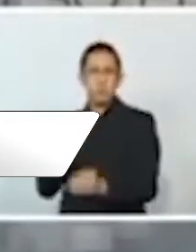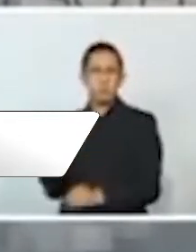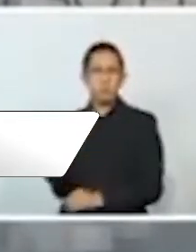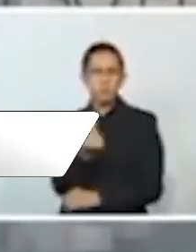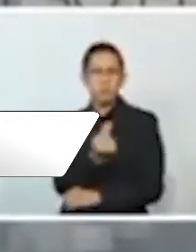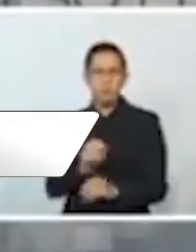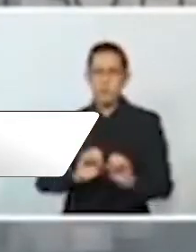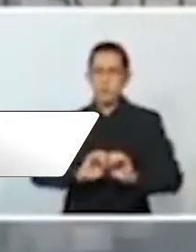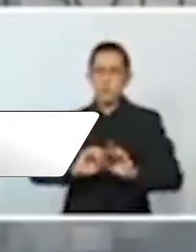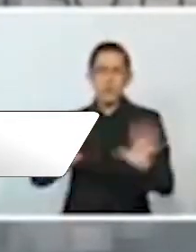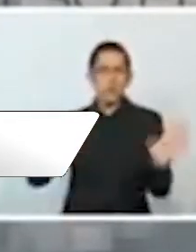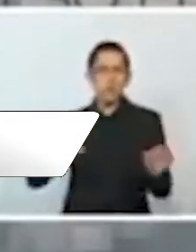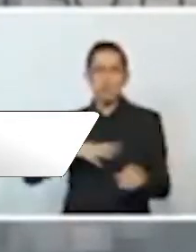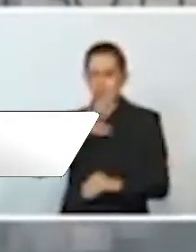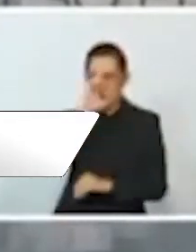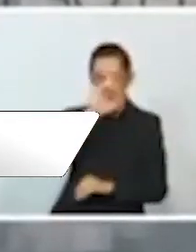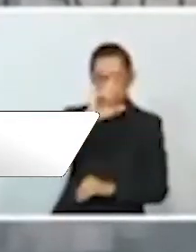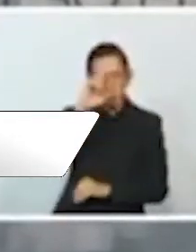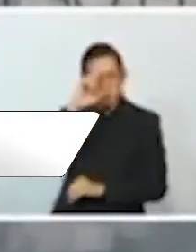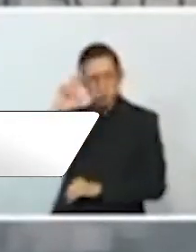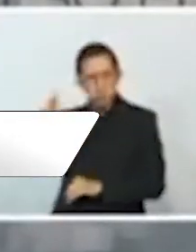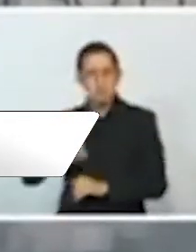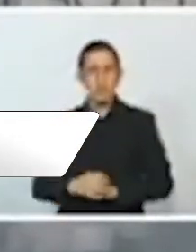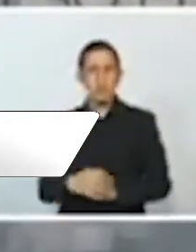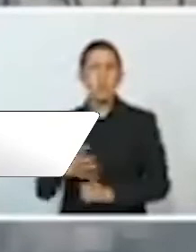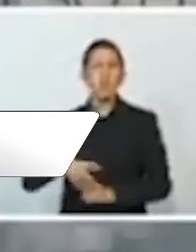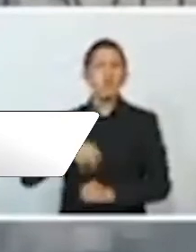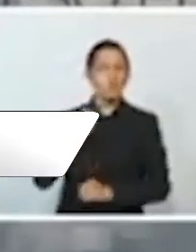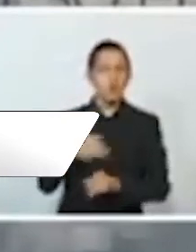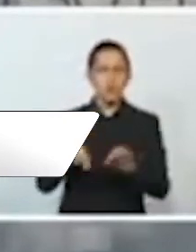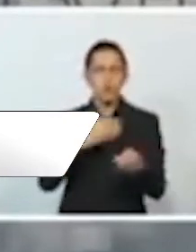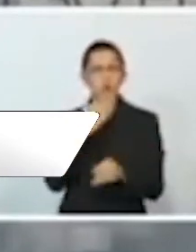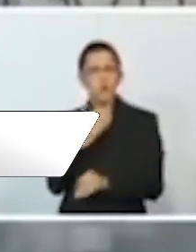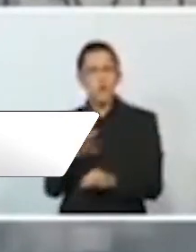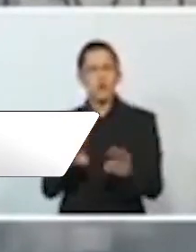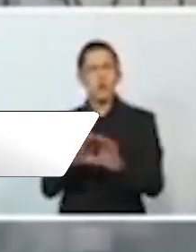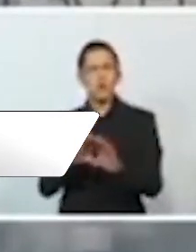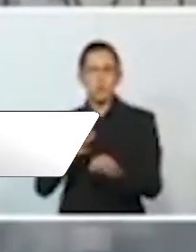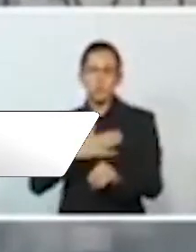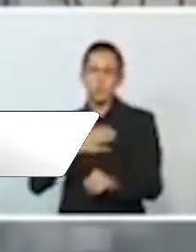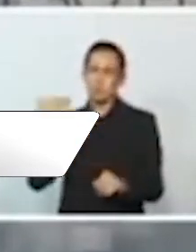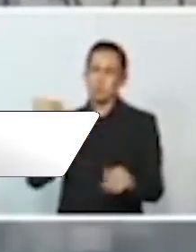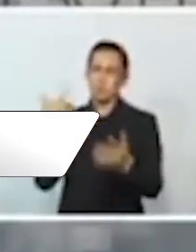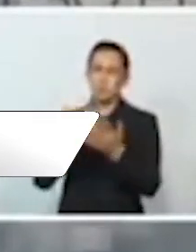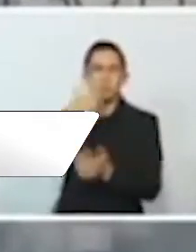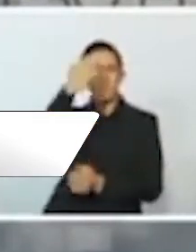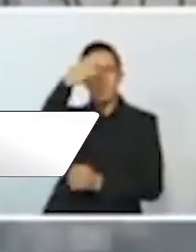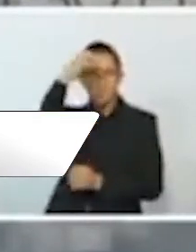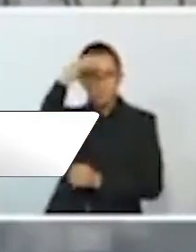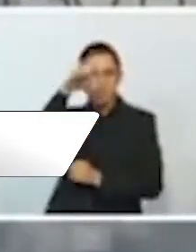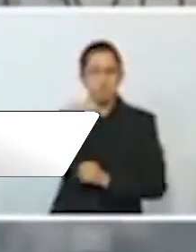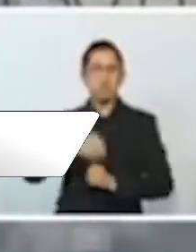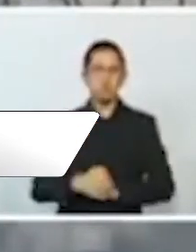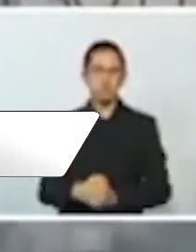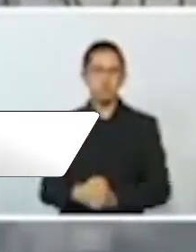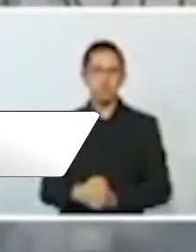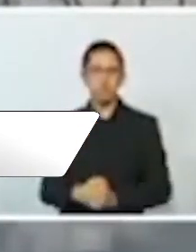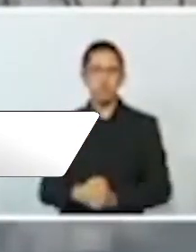como la seguridad, que sigue siendo la problemática más expresada por los cozumeleños, expresando: seré puntual